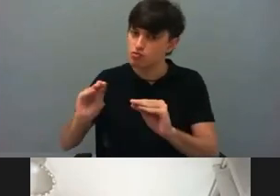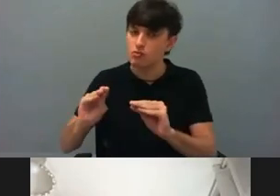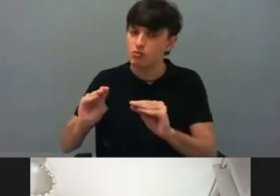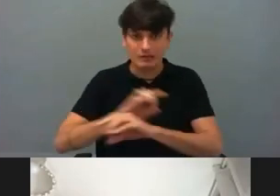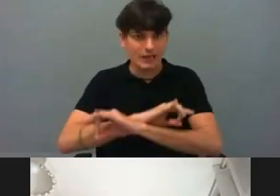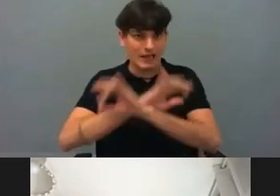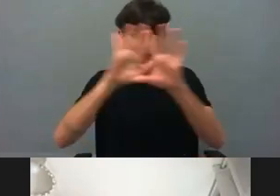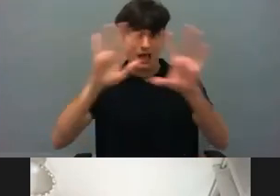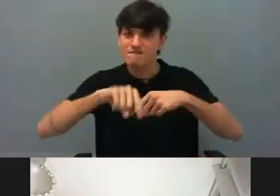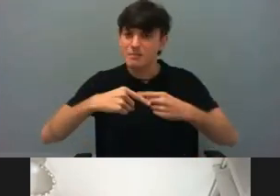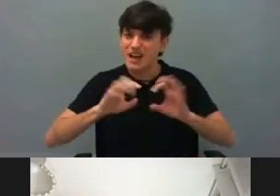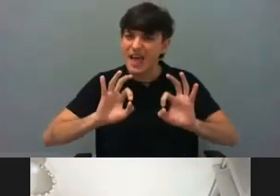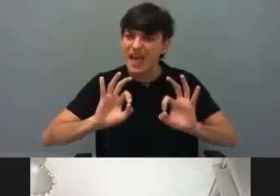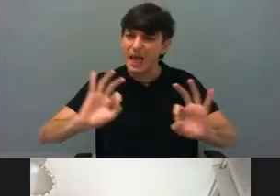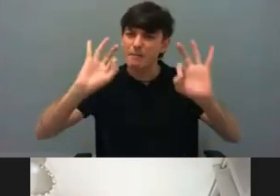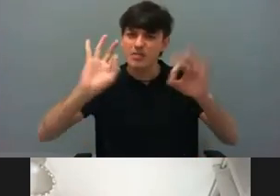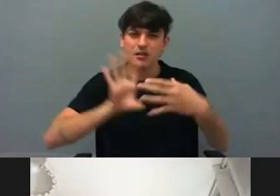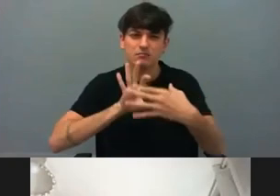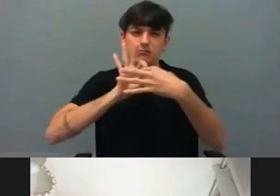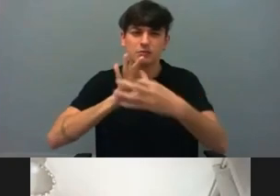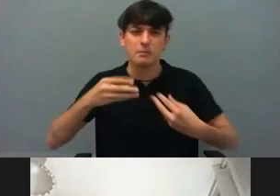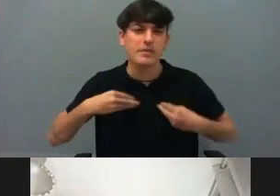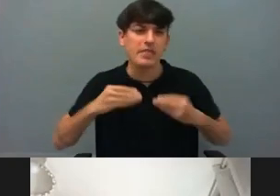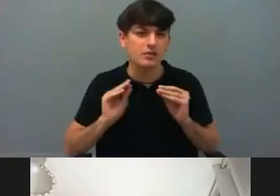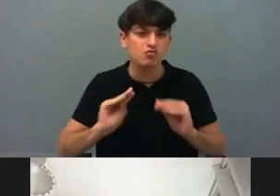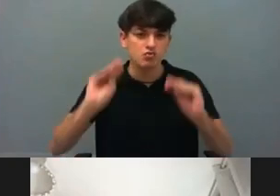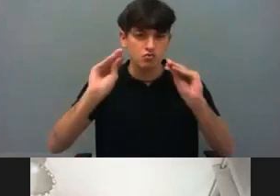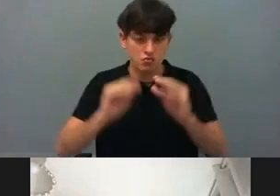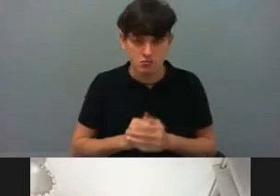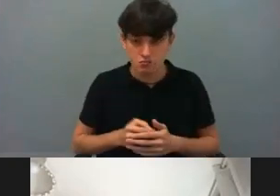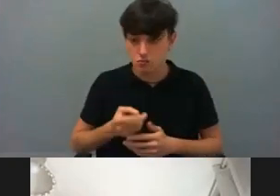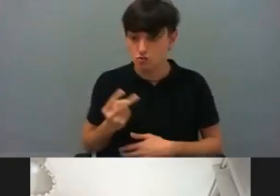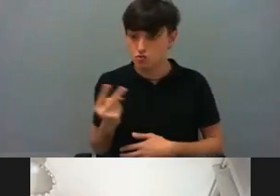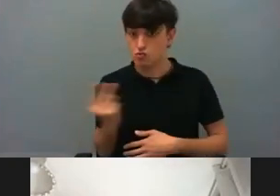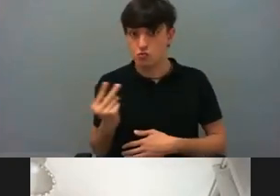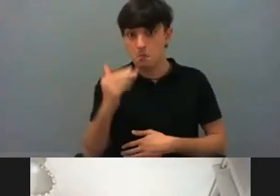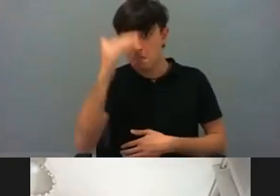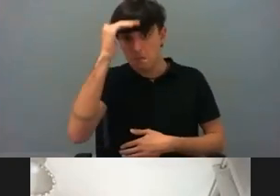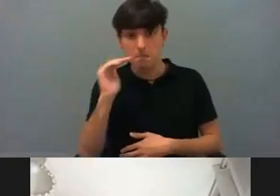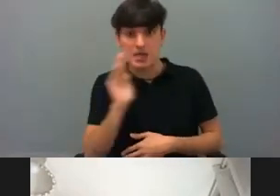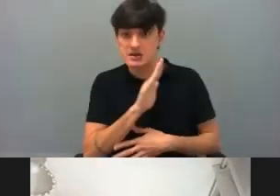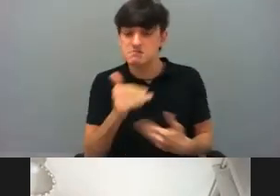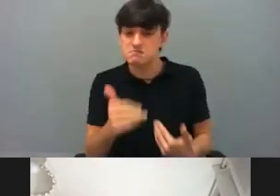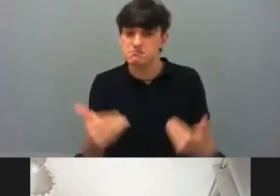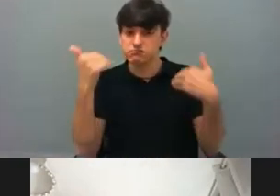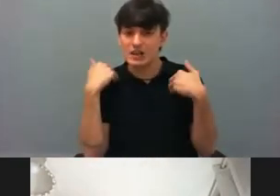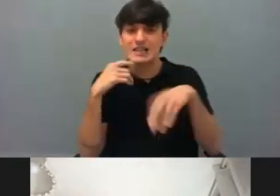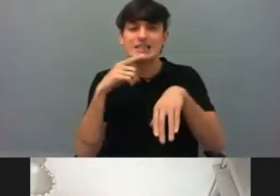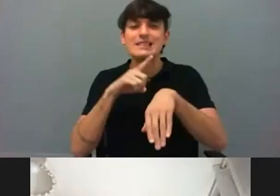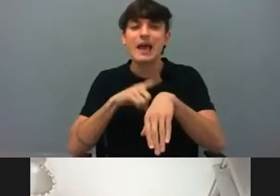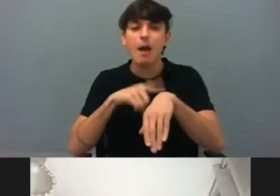nuestra familia especial. Nosotros como padres hemos sido responsables del reparto del tiempo y